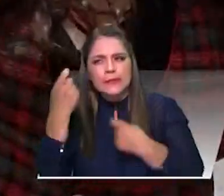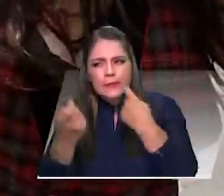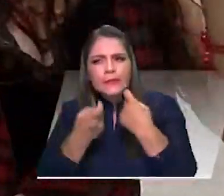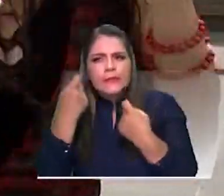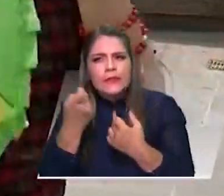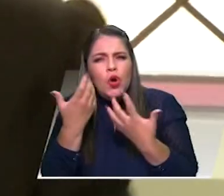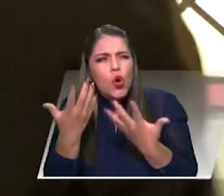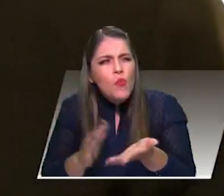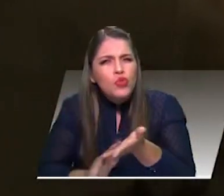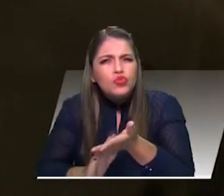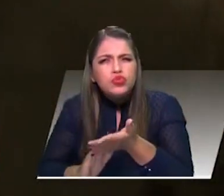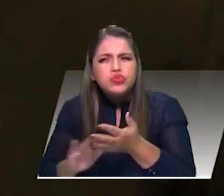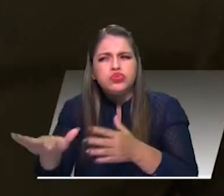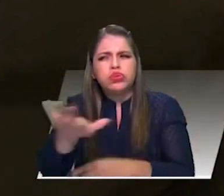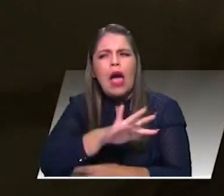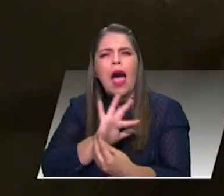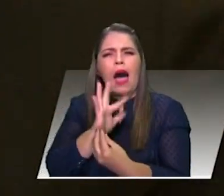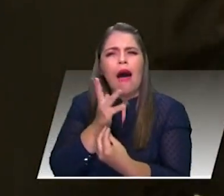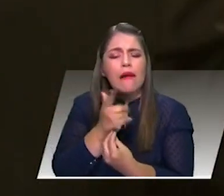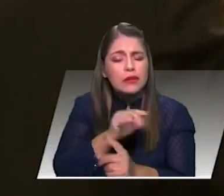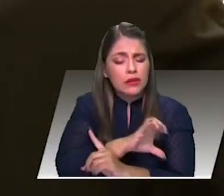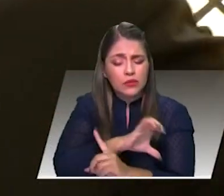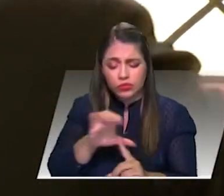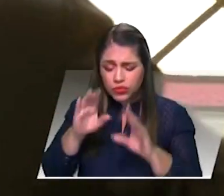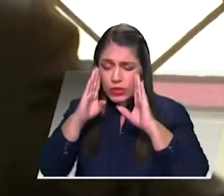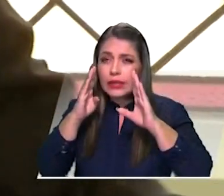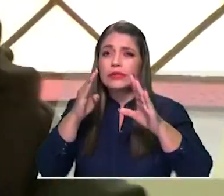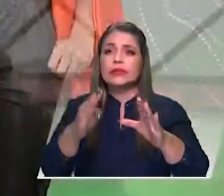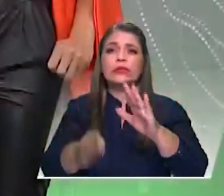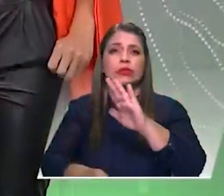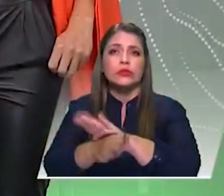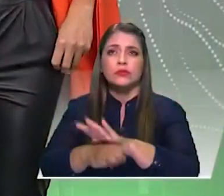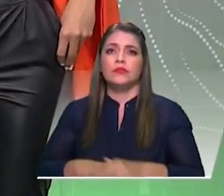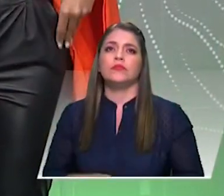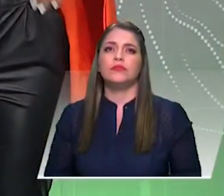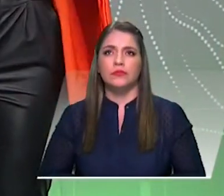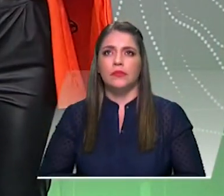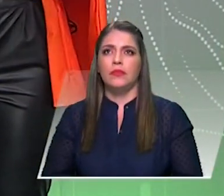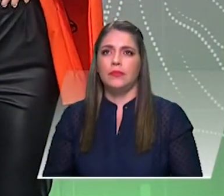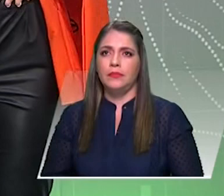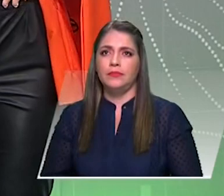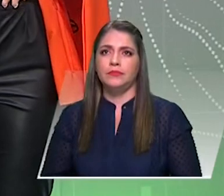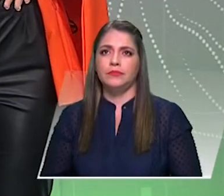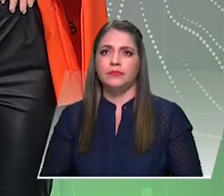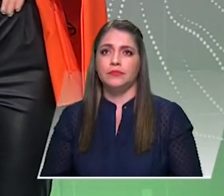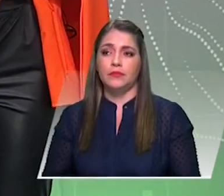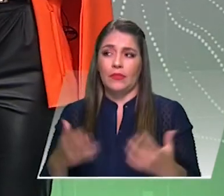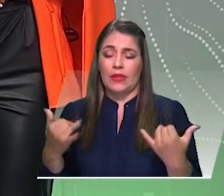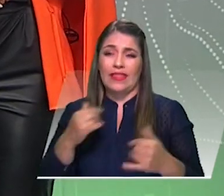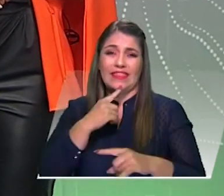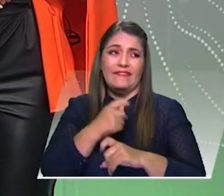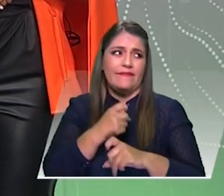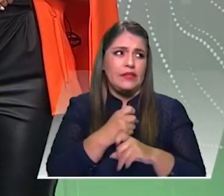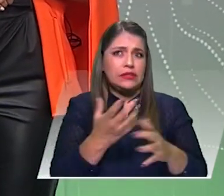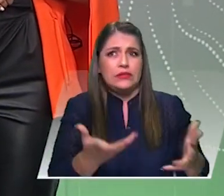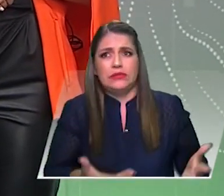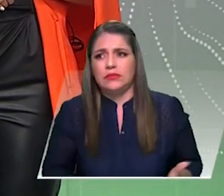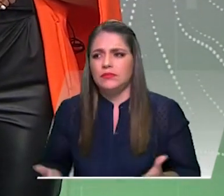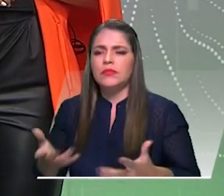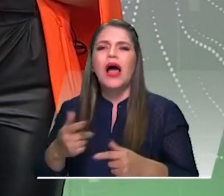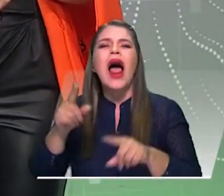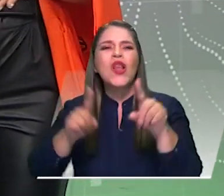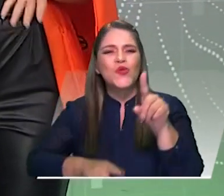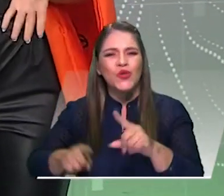con su apuesta por el arte y la cultura. A pesar de la crisis, hay algunos teatros antioqueños